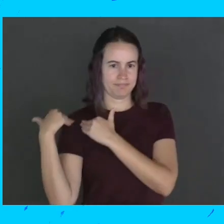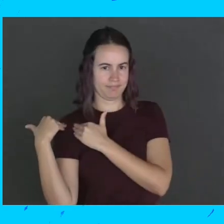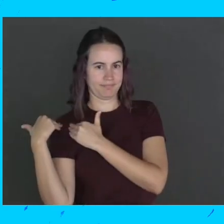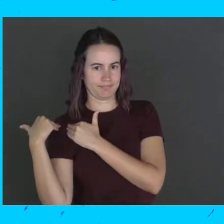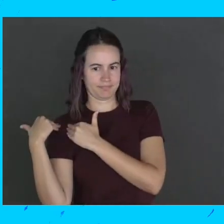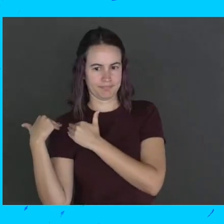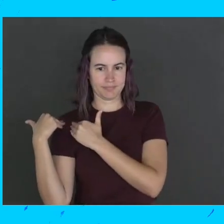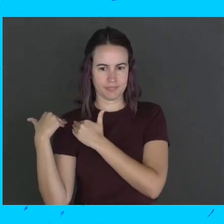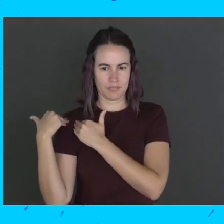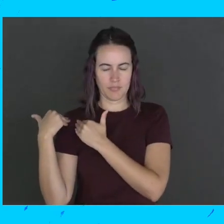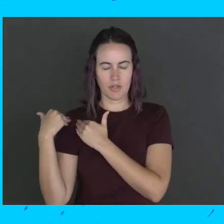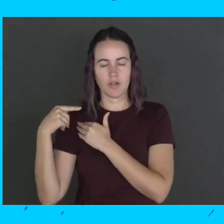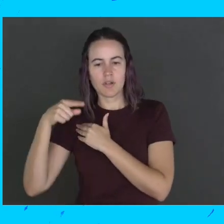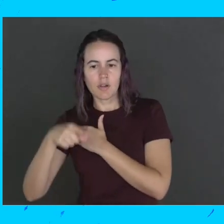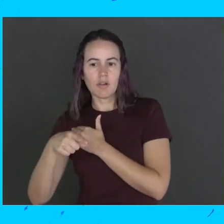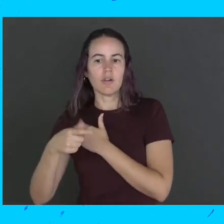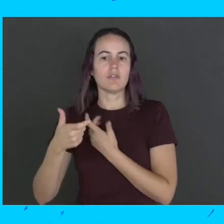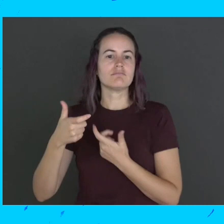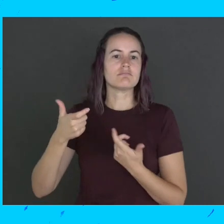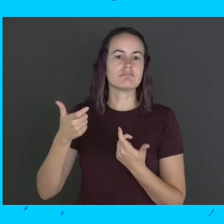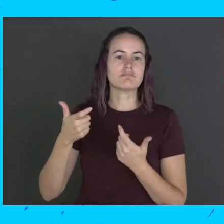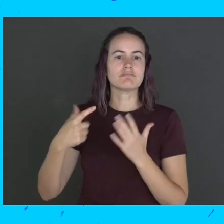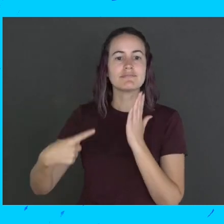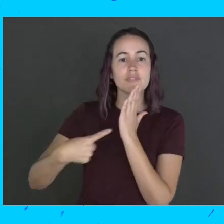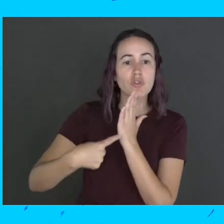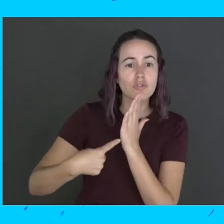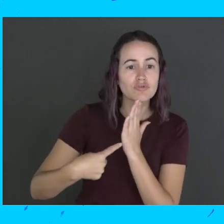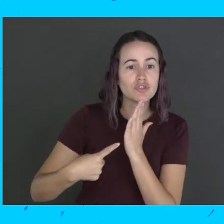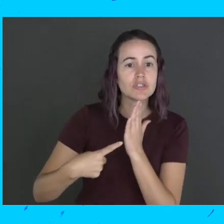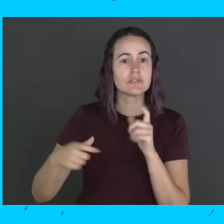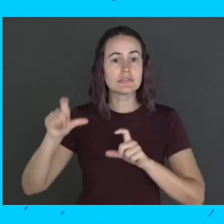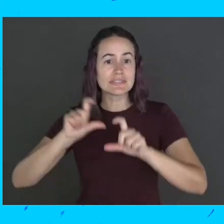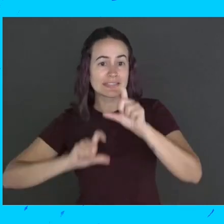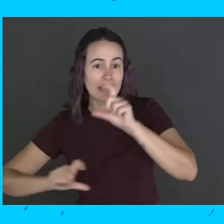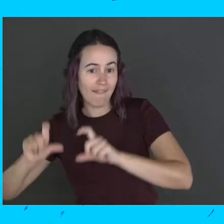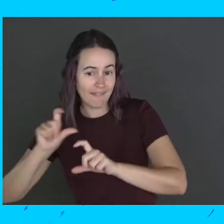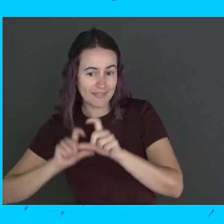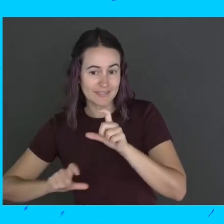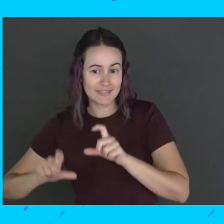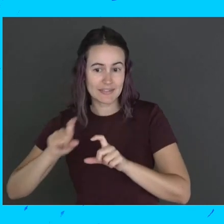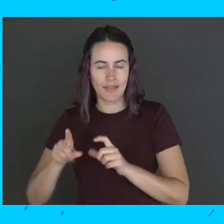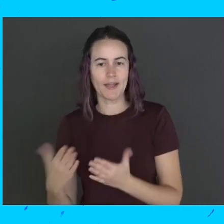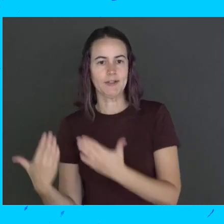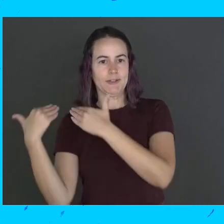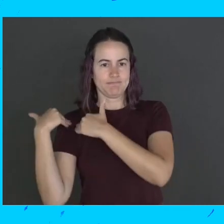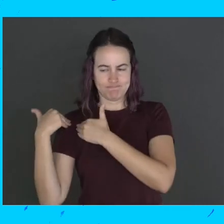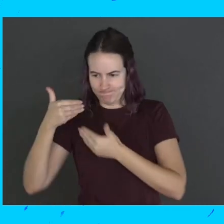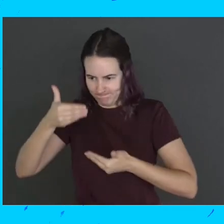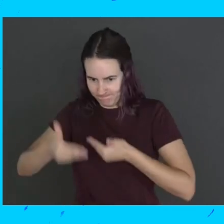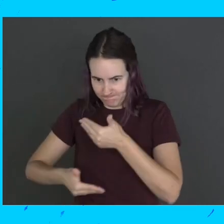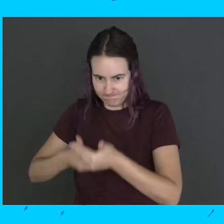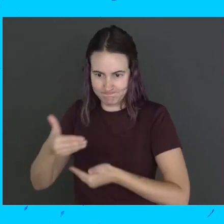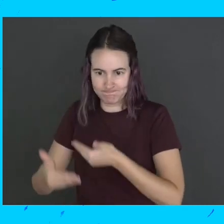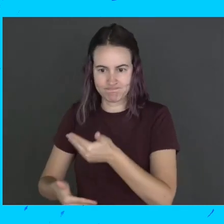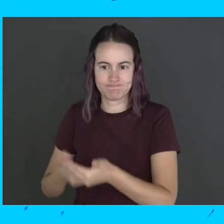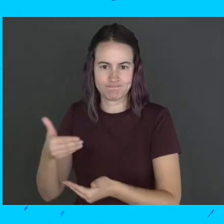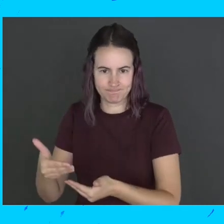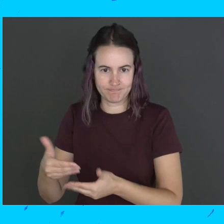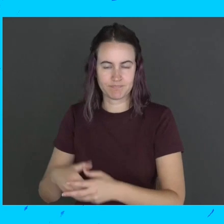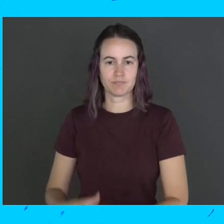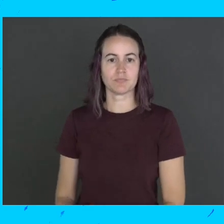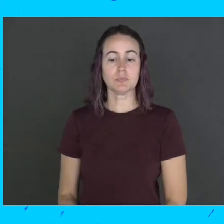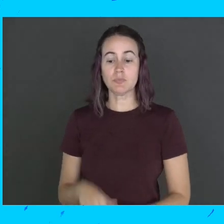con los existentes también. Necesitamos un plan de acción en el nivel, en